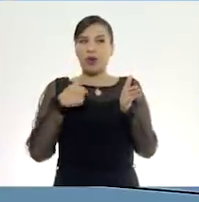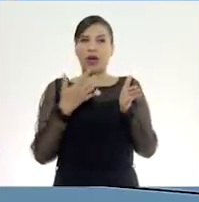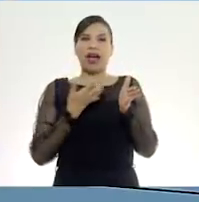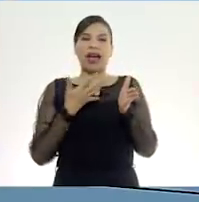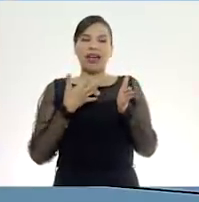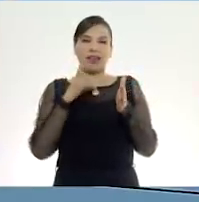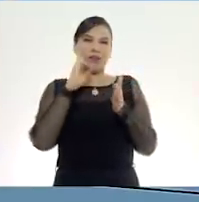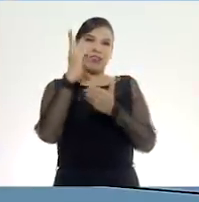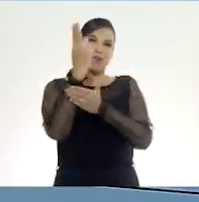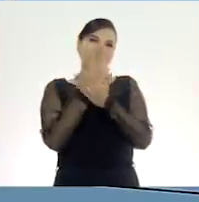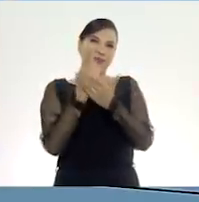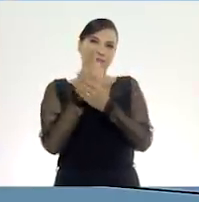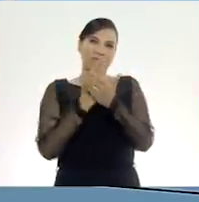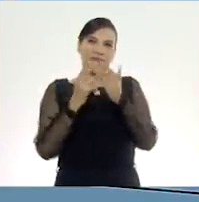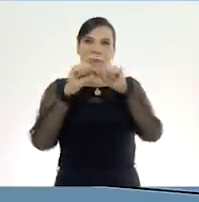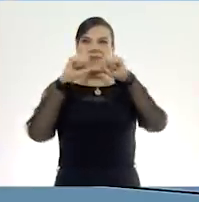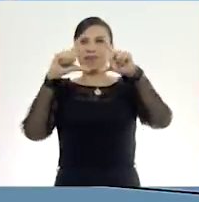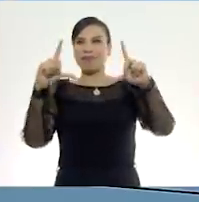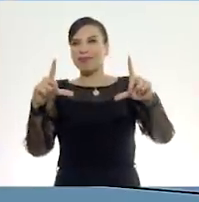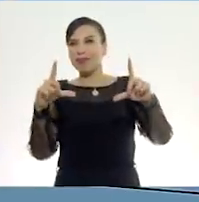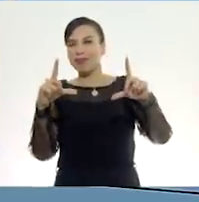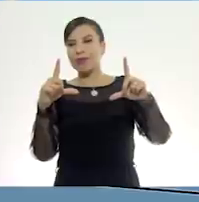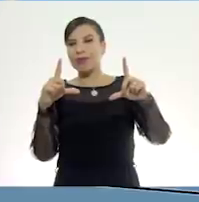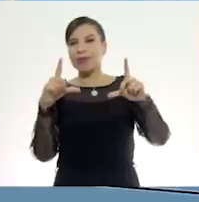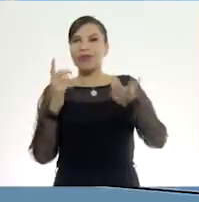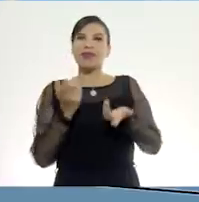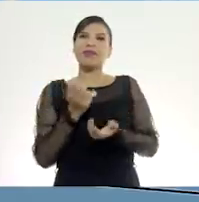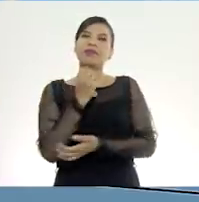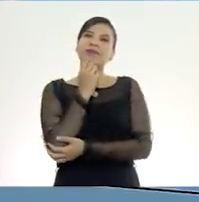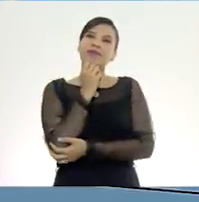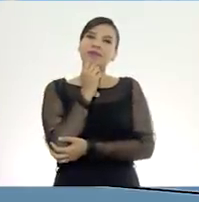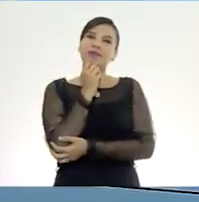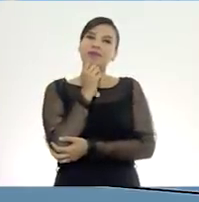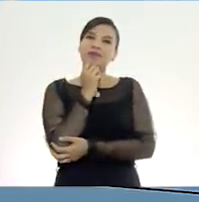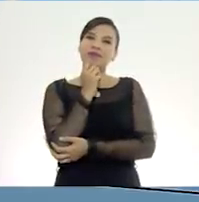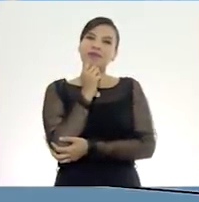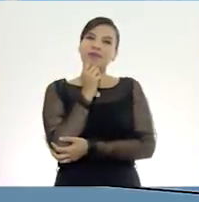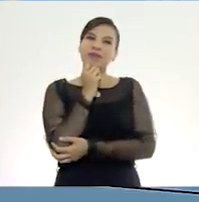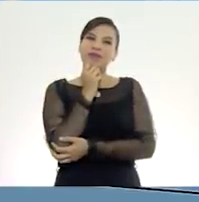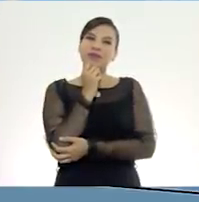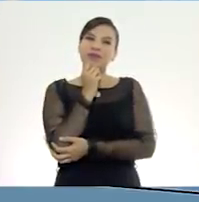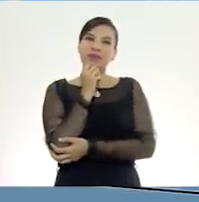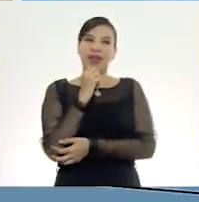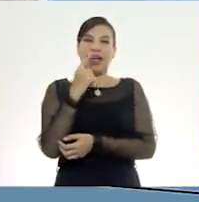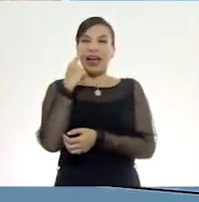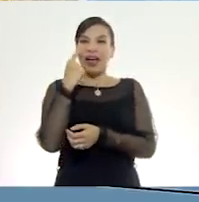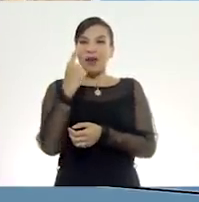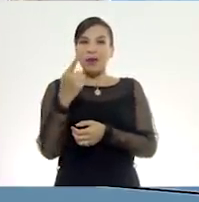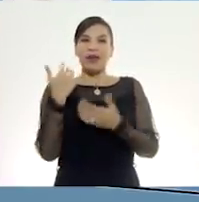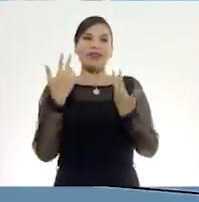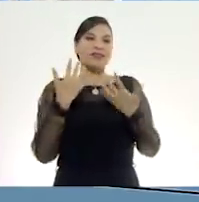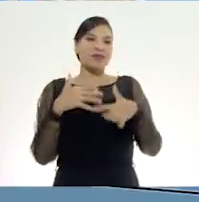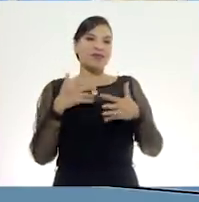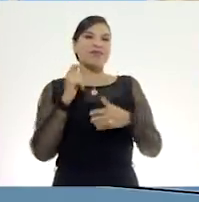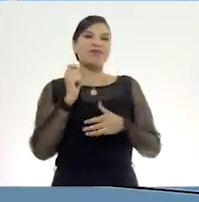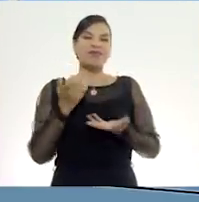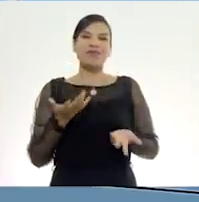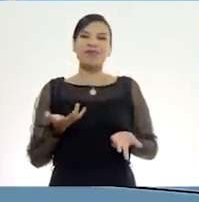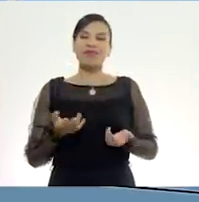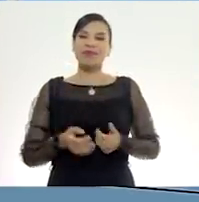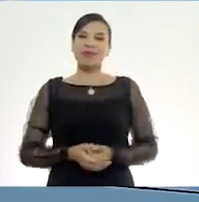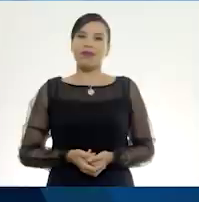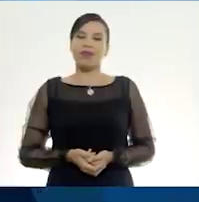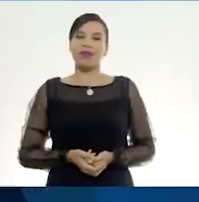una ilustración aquí, una ilustración que nos muestra, Ale, por favor, ayúdame. Claro que sí,